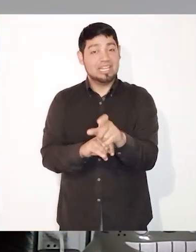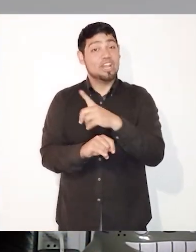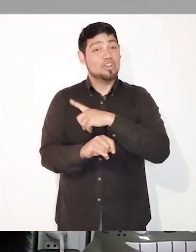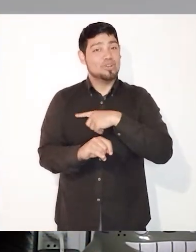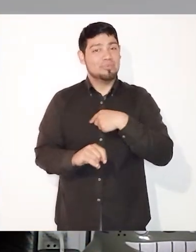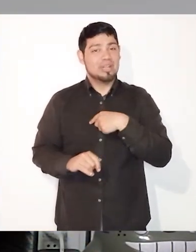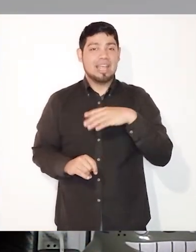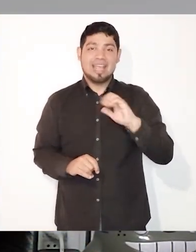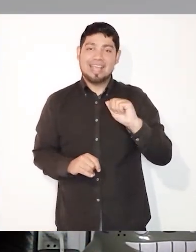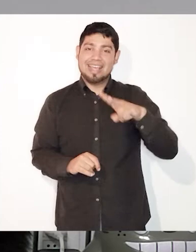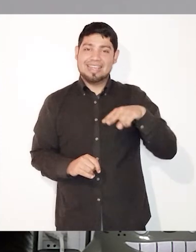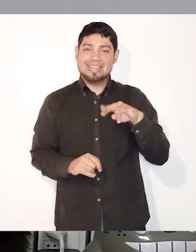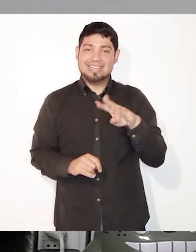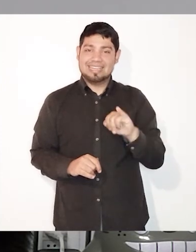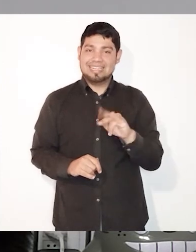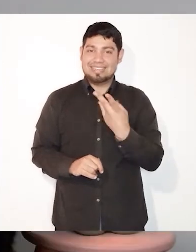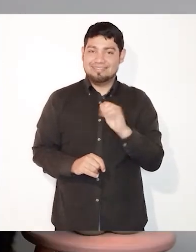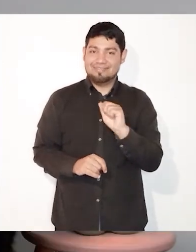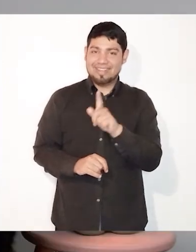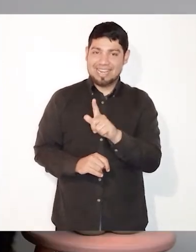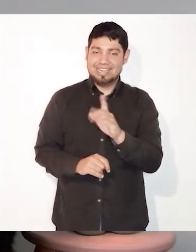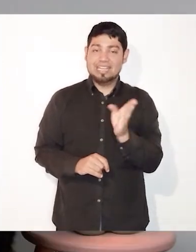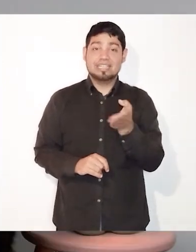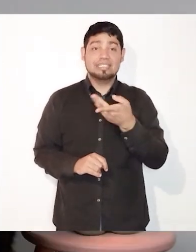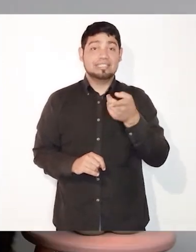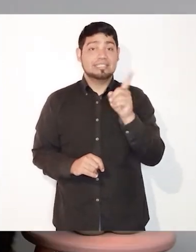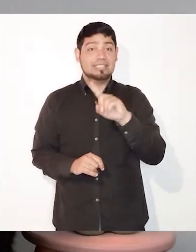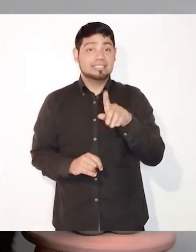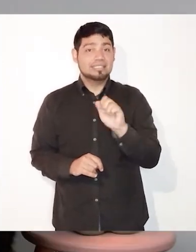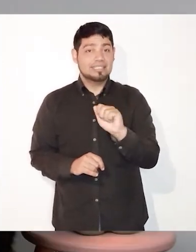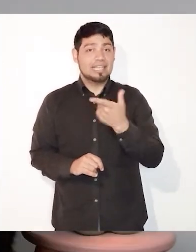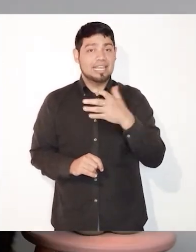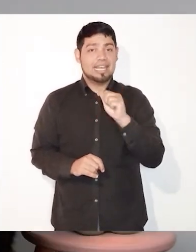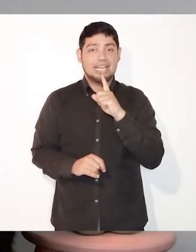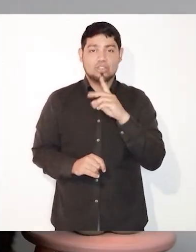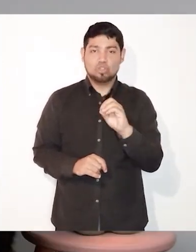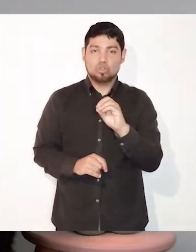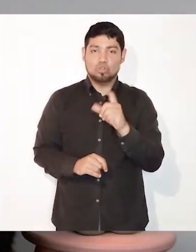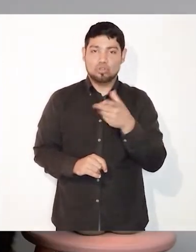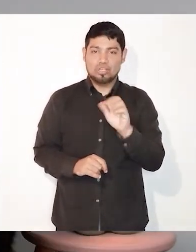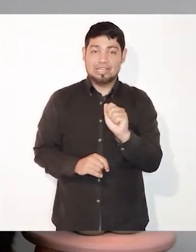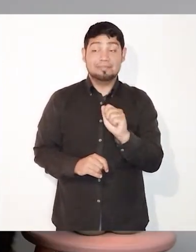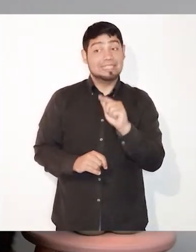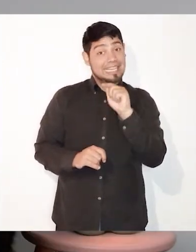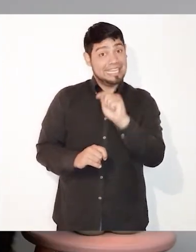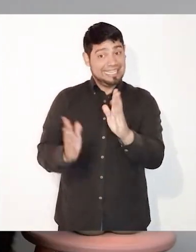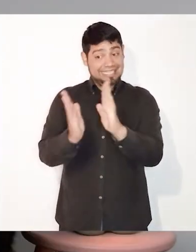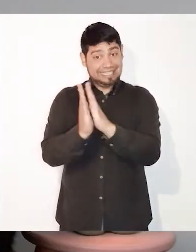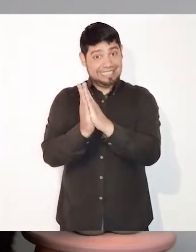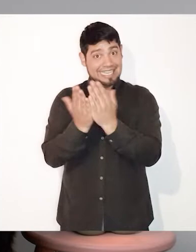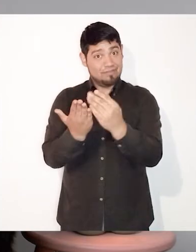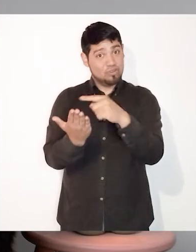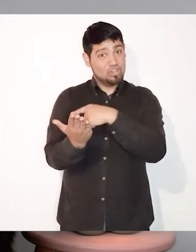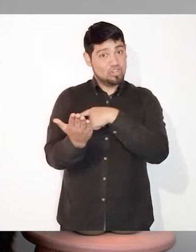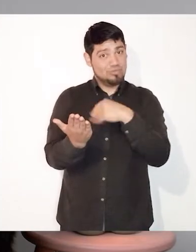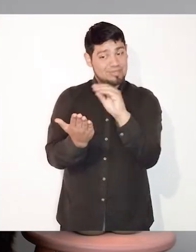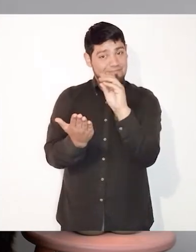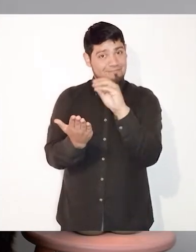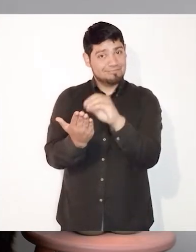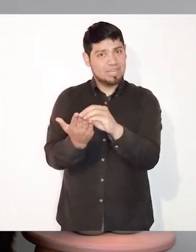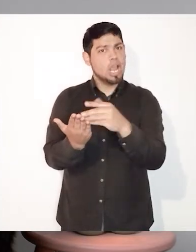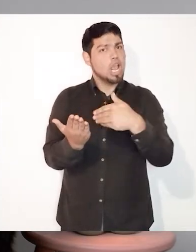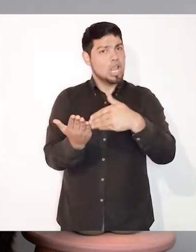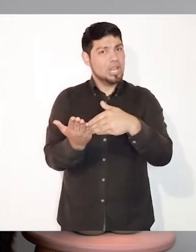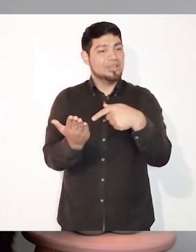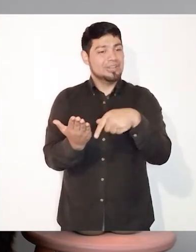centradas en un solo personaje, que es Aníbal Saratoga, que es un poeta dipsómano que transita por una ciudad que se llama Puerto Peregrino. Ese es el libro,